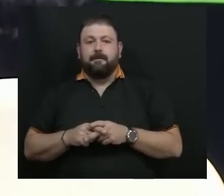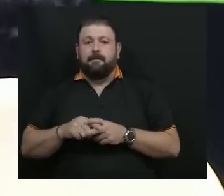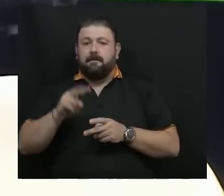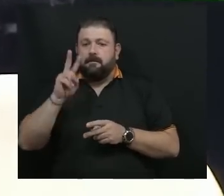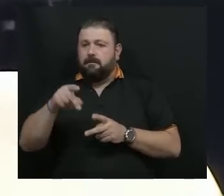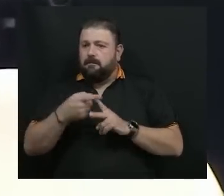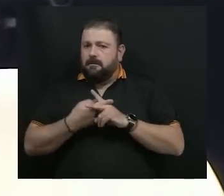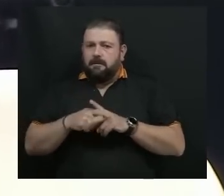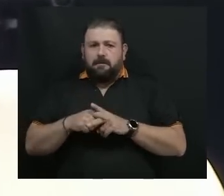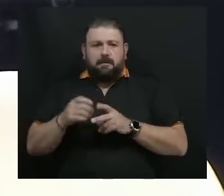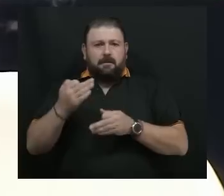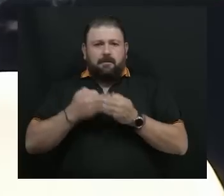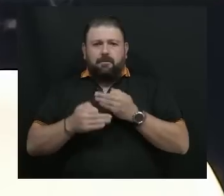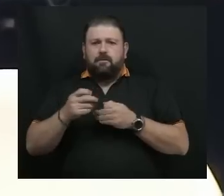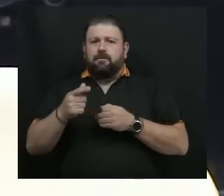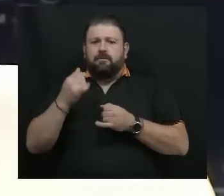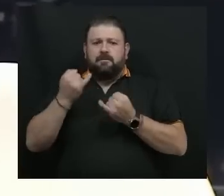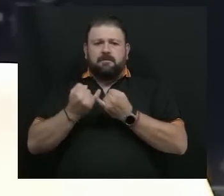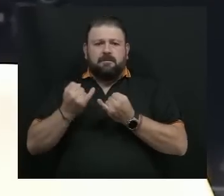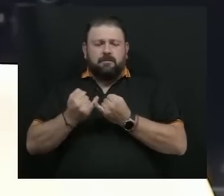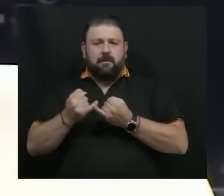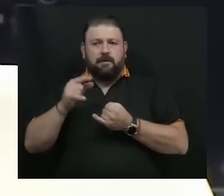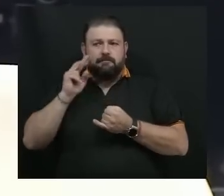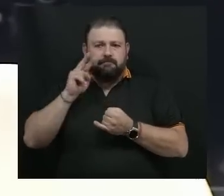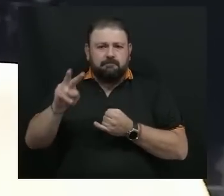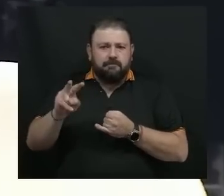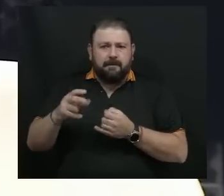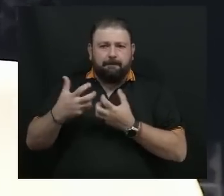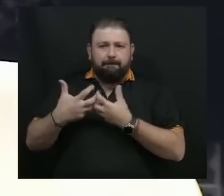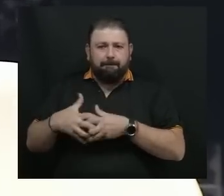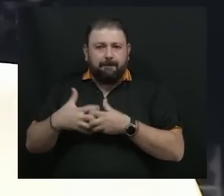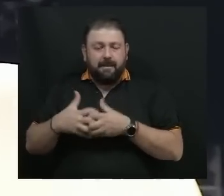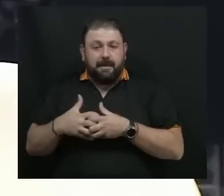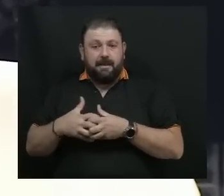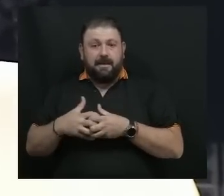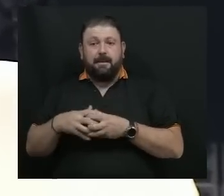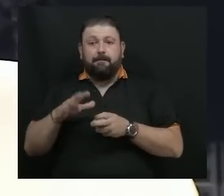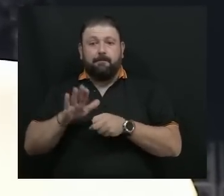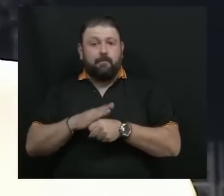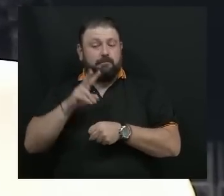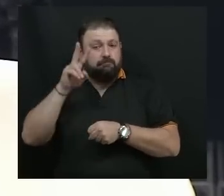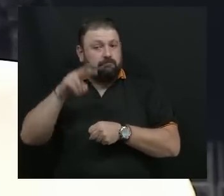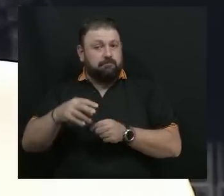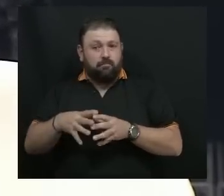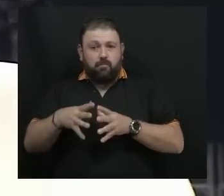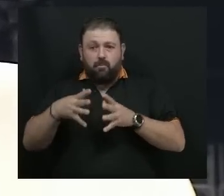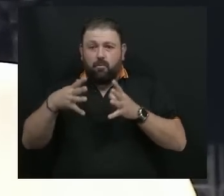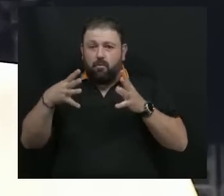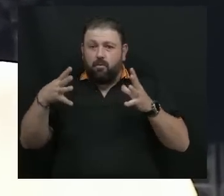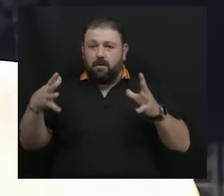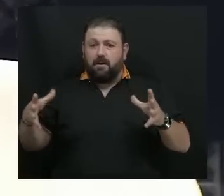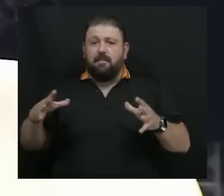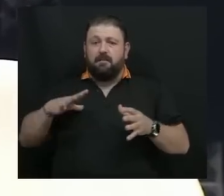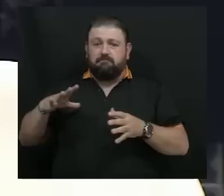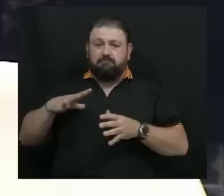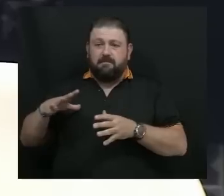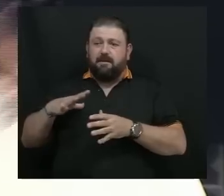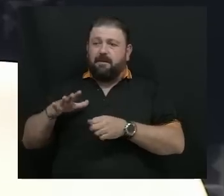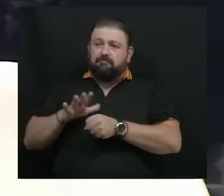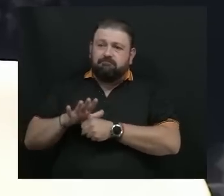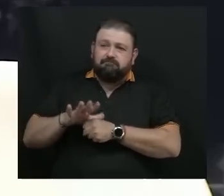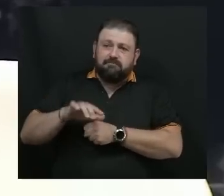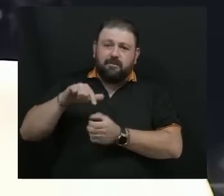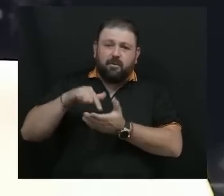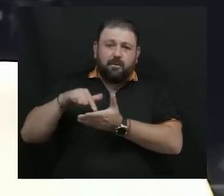planta y había de pronto maquila de otras marcas porque era tan grande la planta que todavía pues tenía espacio para dar apoyo a